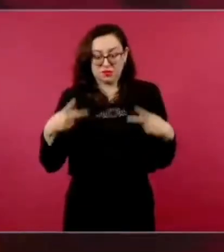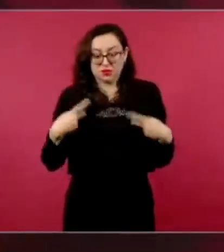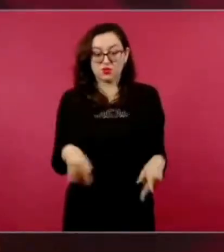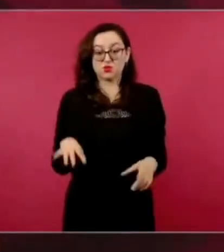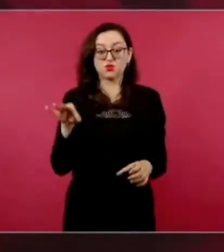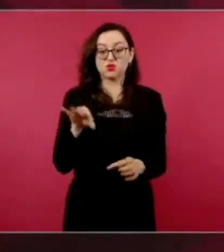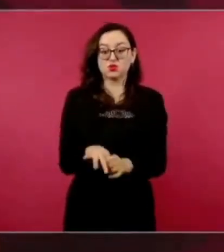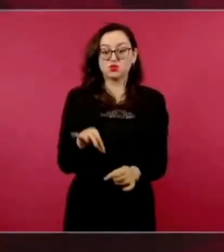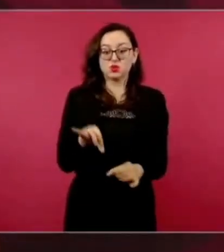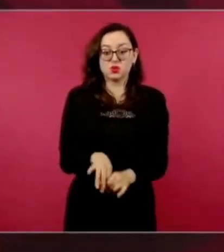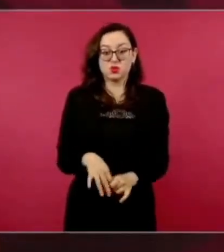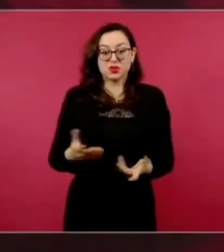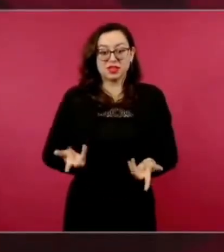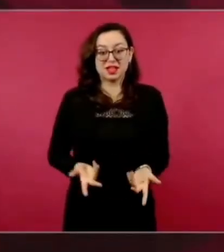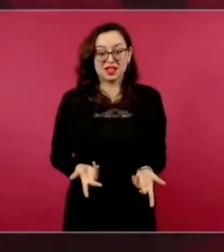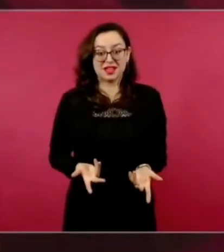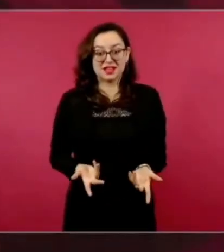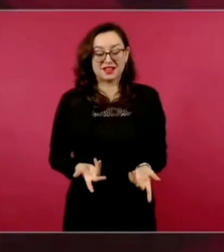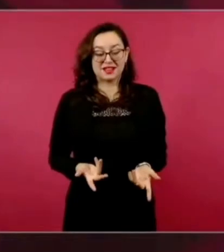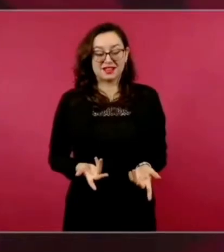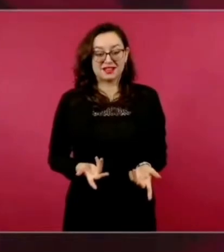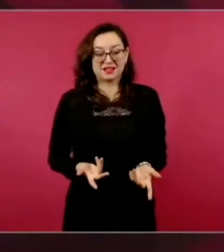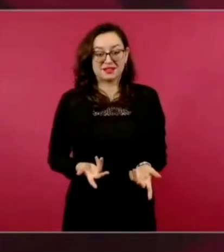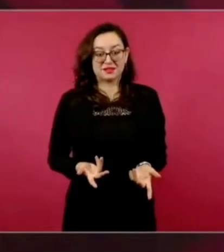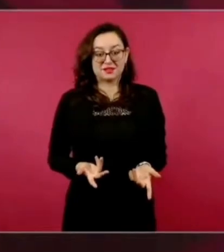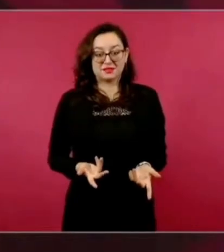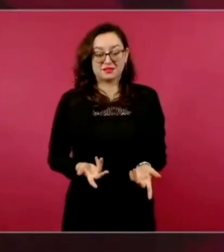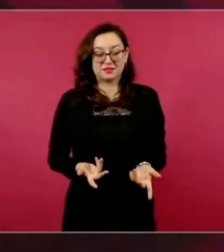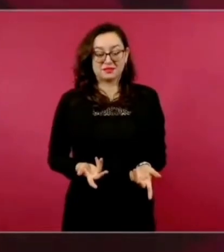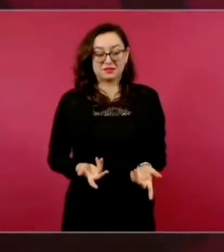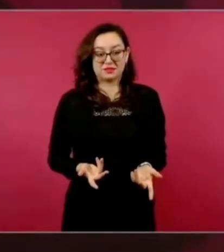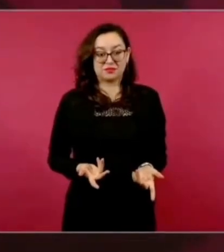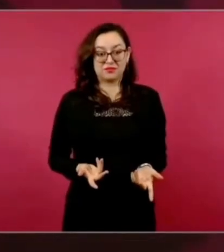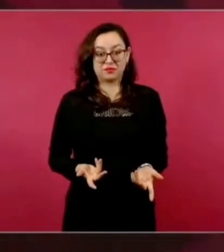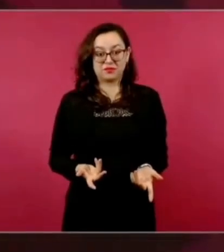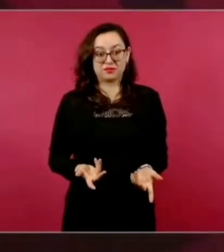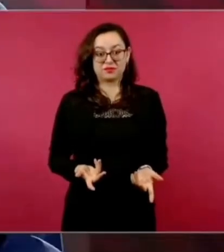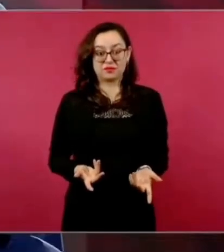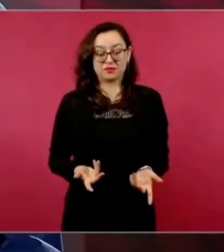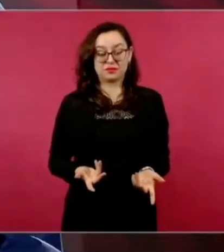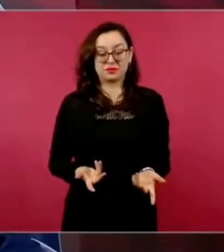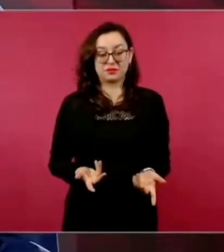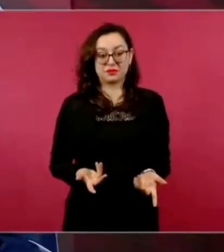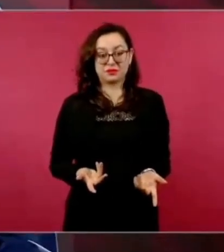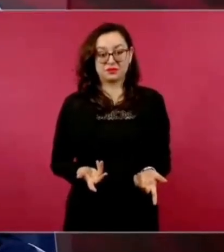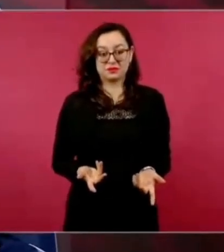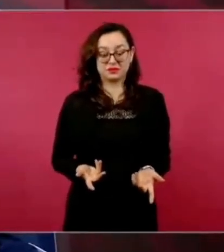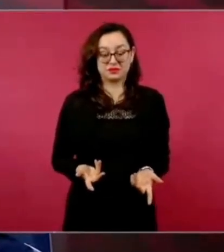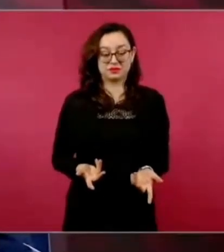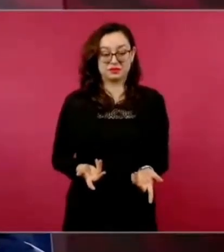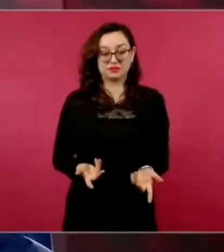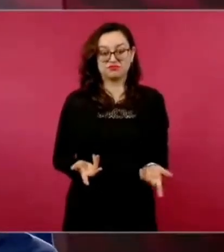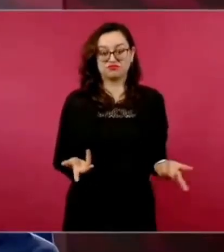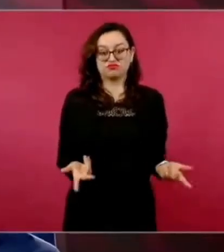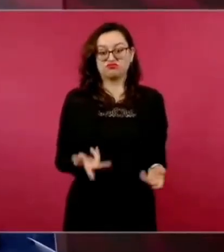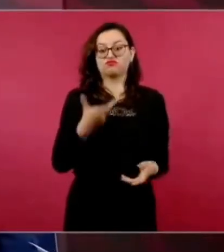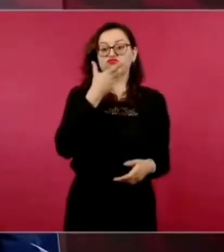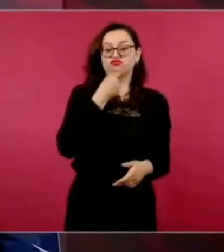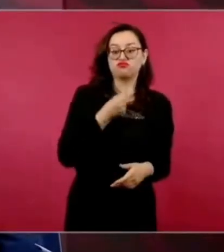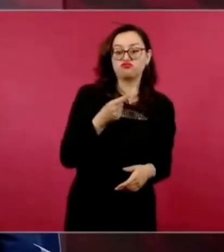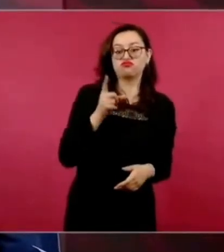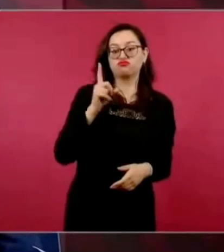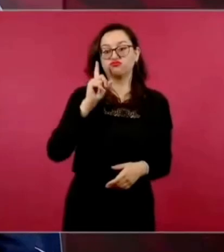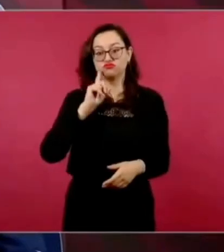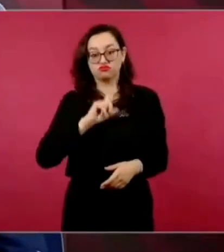Y el que saque más, y se busca que sean hombres y mujeres,